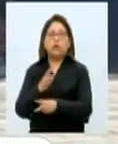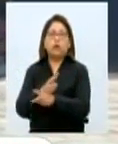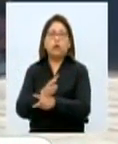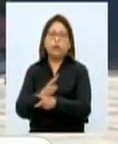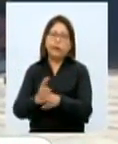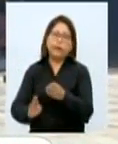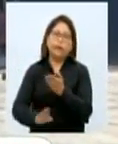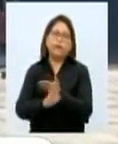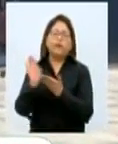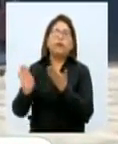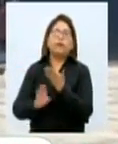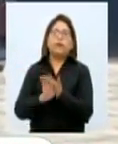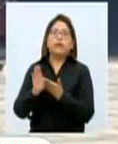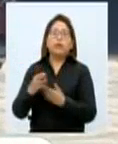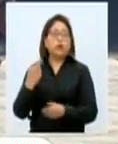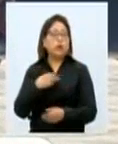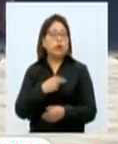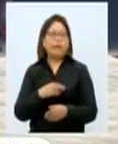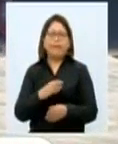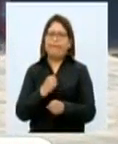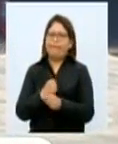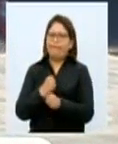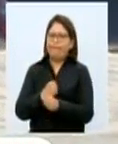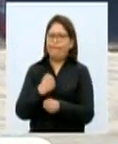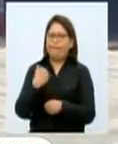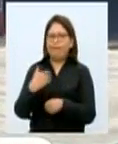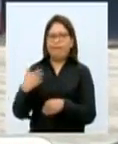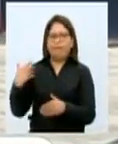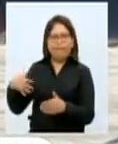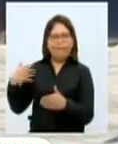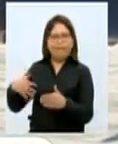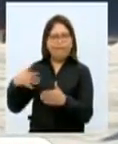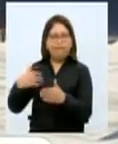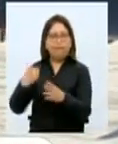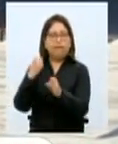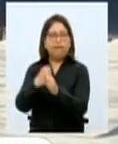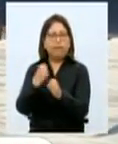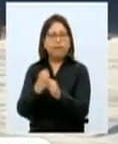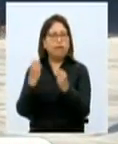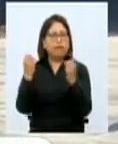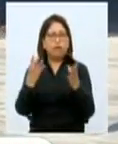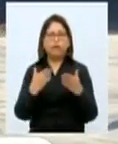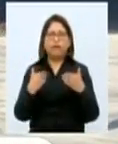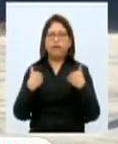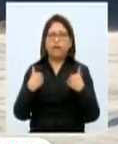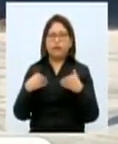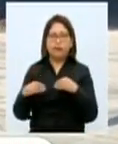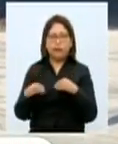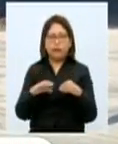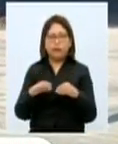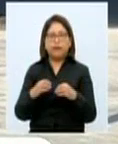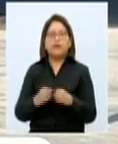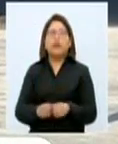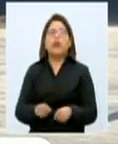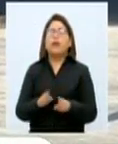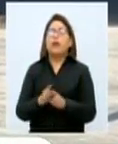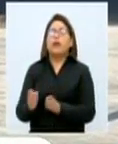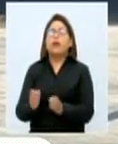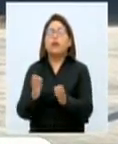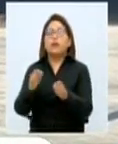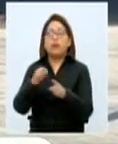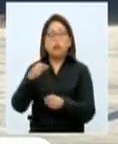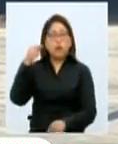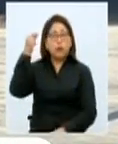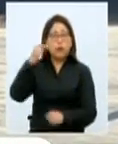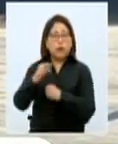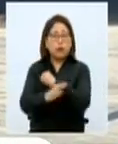bolivianos. Y hemos trabajado de manera incansable durante todo este tiempo para hacerlo. Estrategia que ha diseñado el